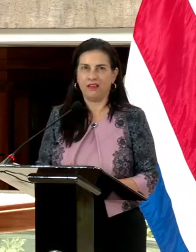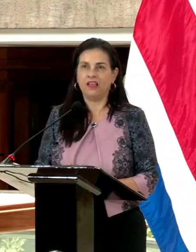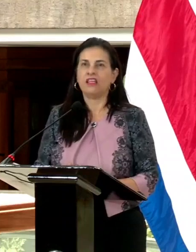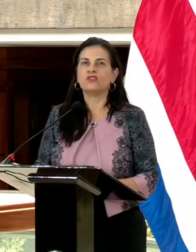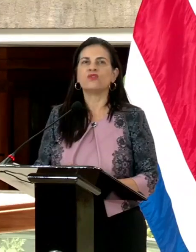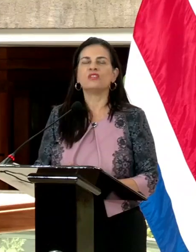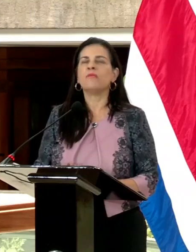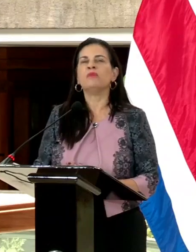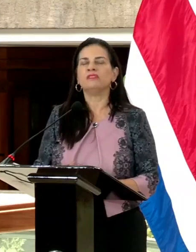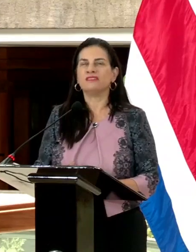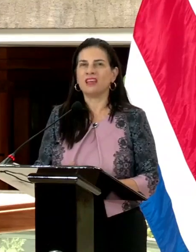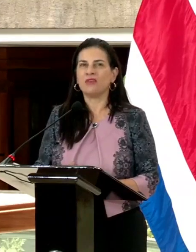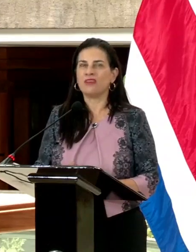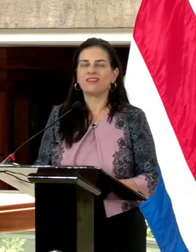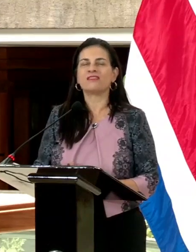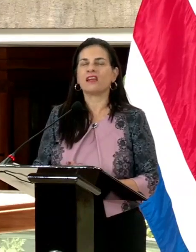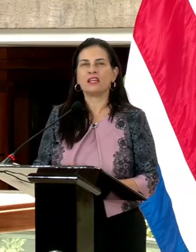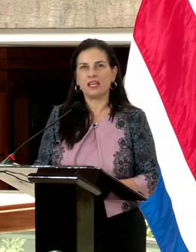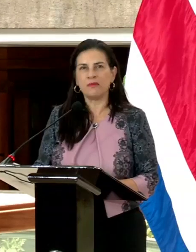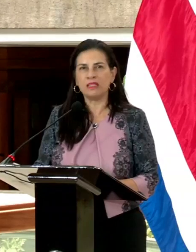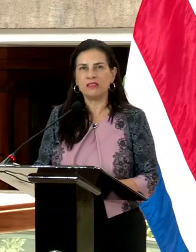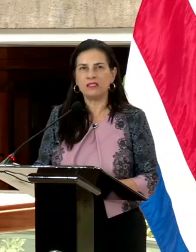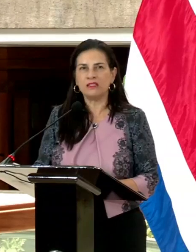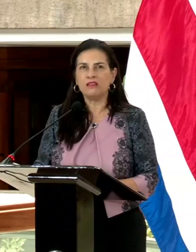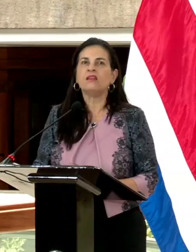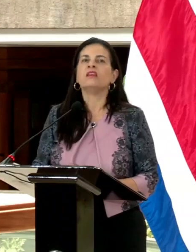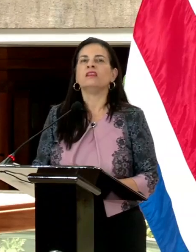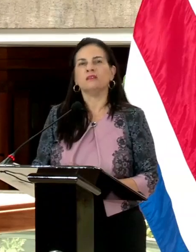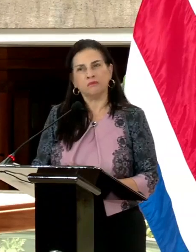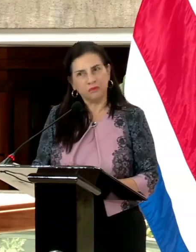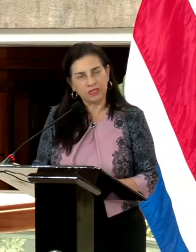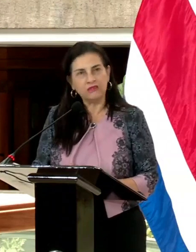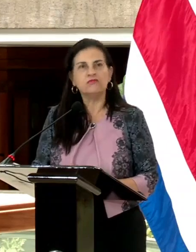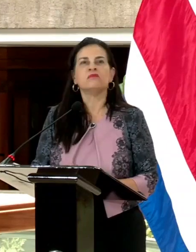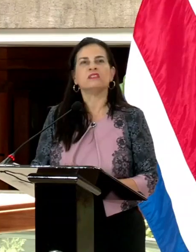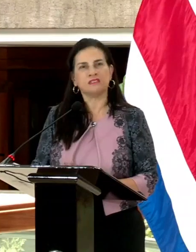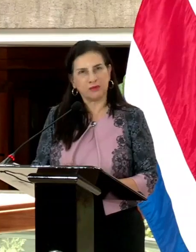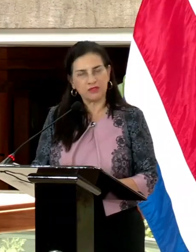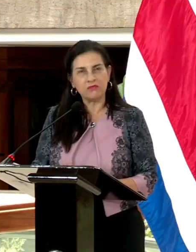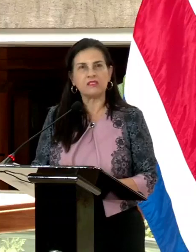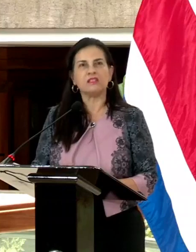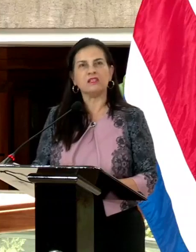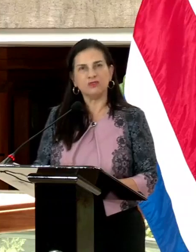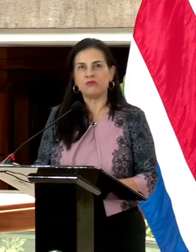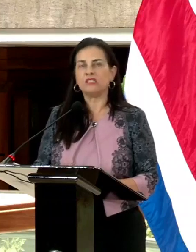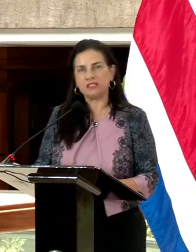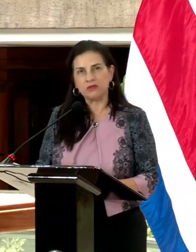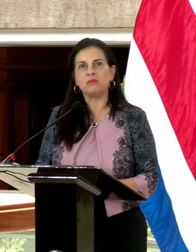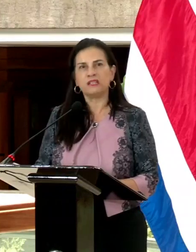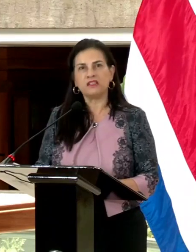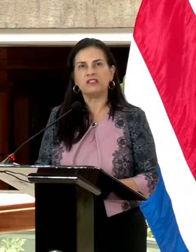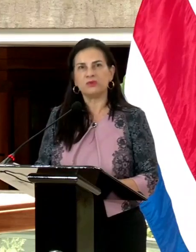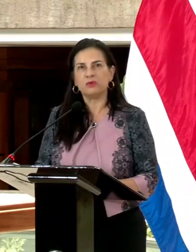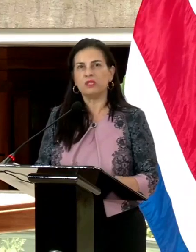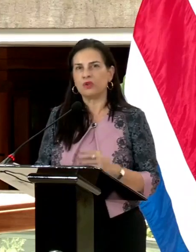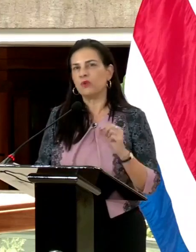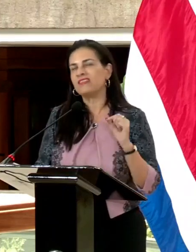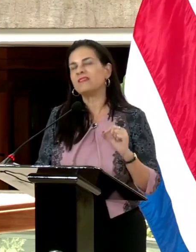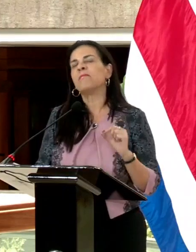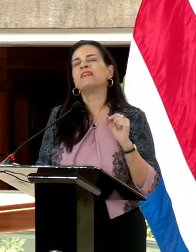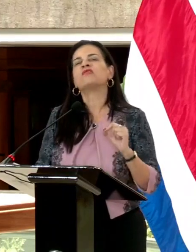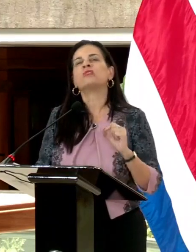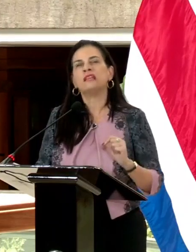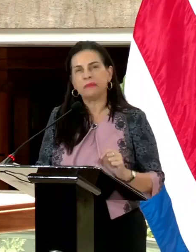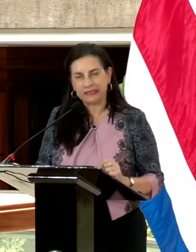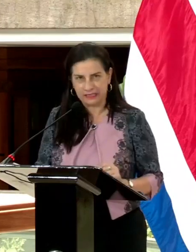nada. Esto se ha politizado exageradamente y, bueno, estamos investigando. Yo mañana voy para el registro público, lo voy